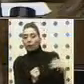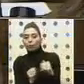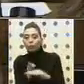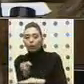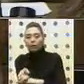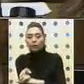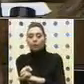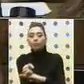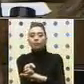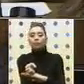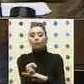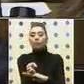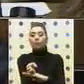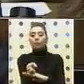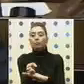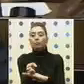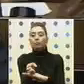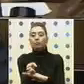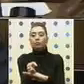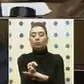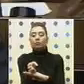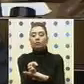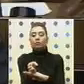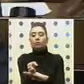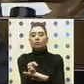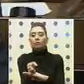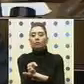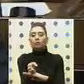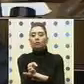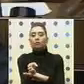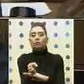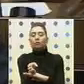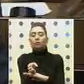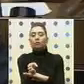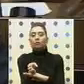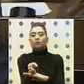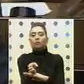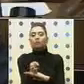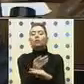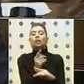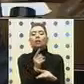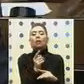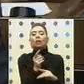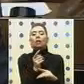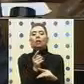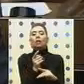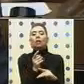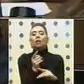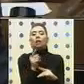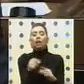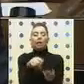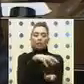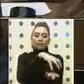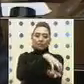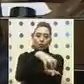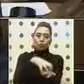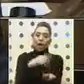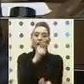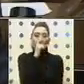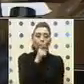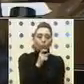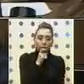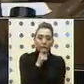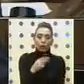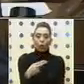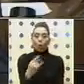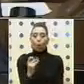a cumplir con el tema de los diferentes servicios que se entregan en las ciudades más pobladas como es Curicó,